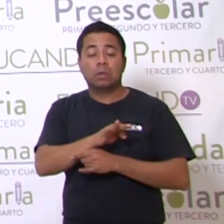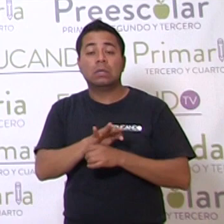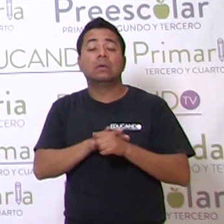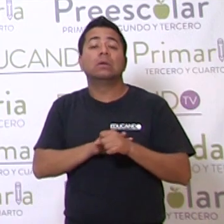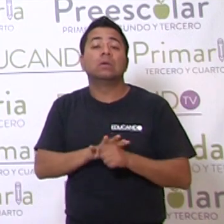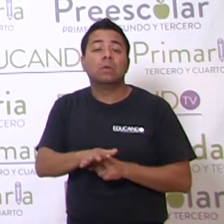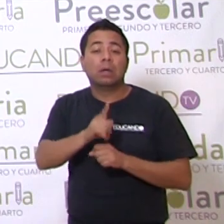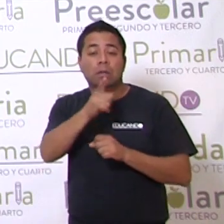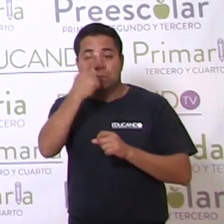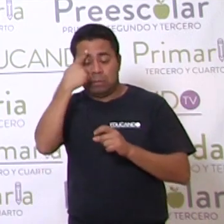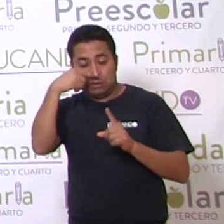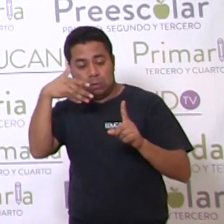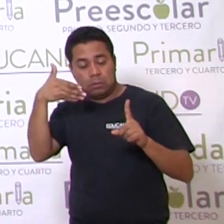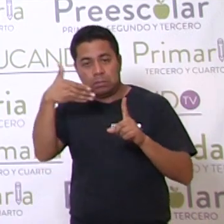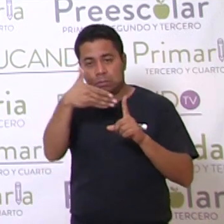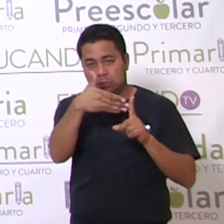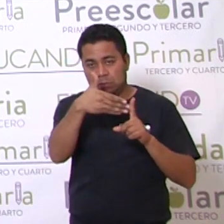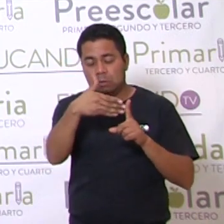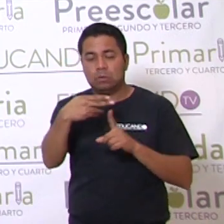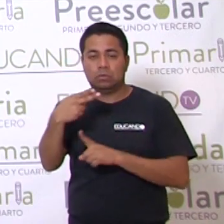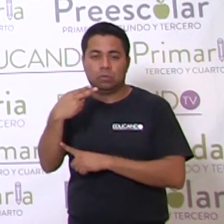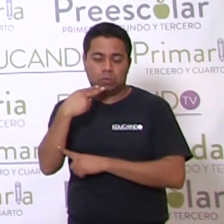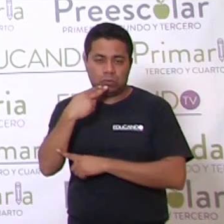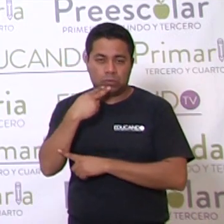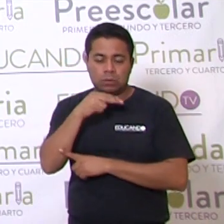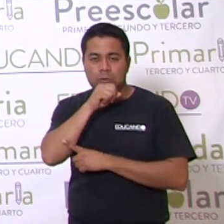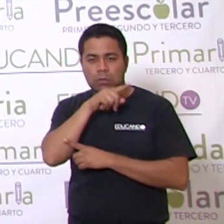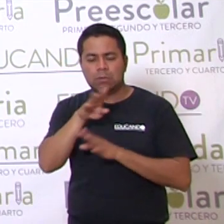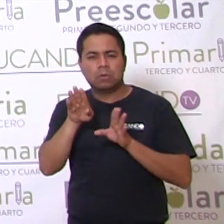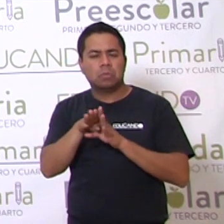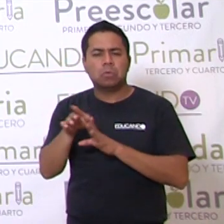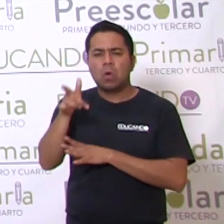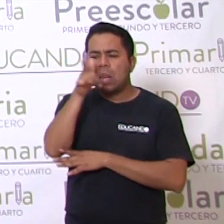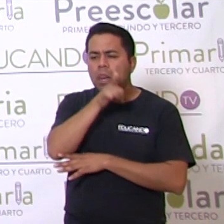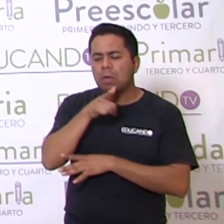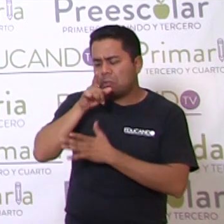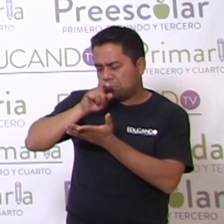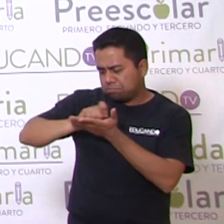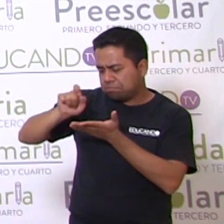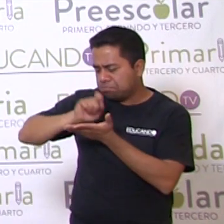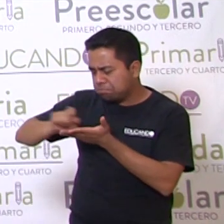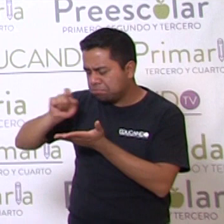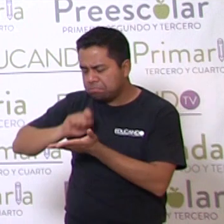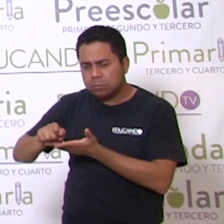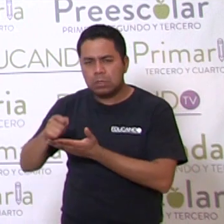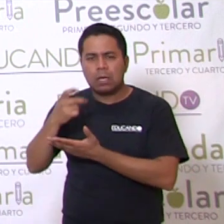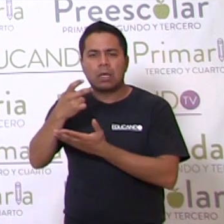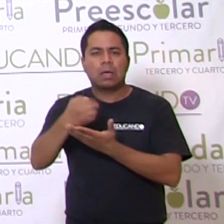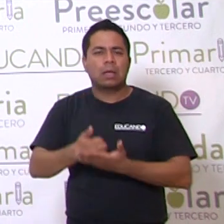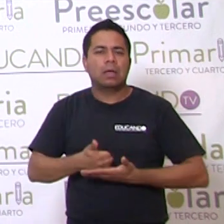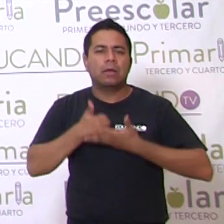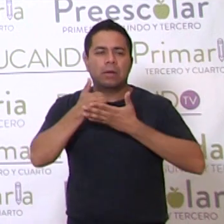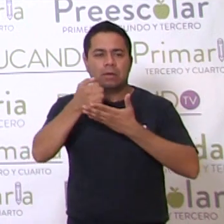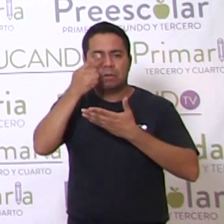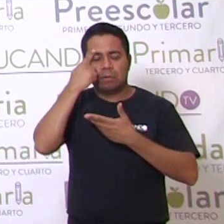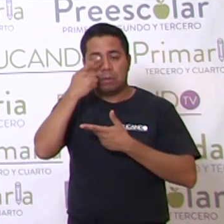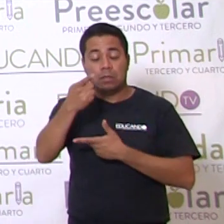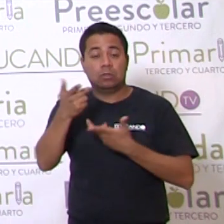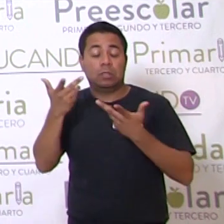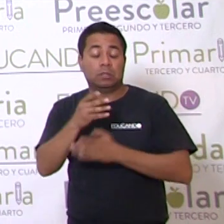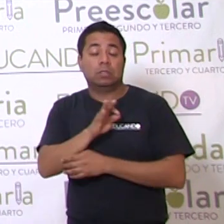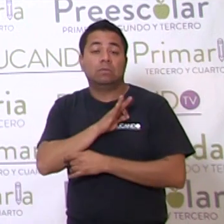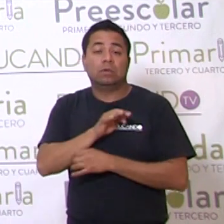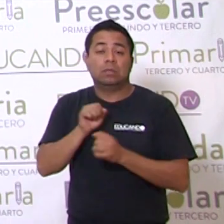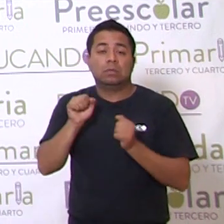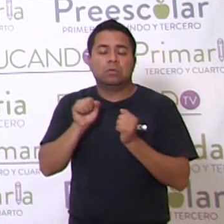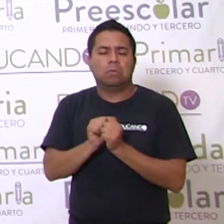hacer referencia y utilizar un lenguaje, bien, que te va a permitir a ti poder tener